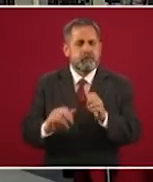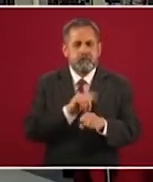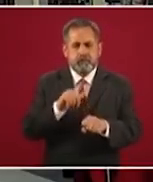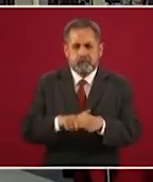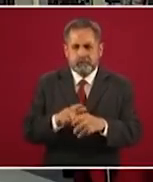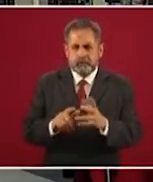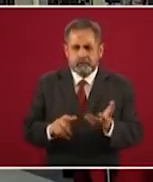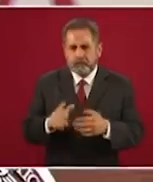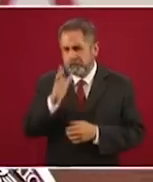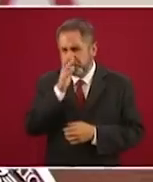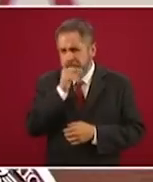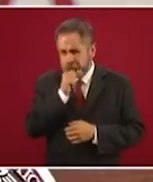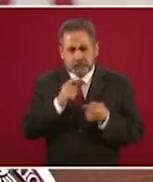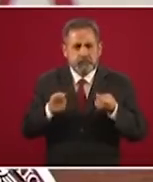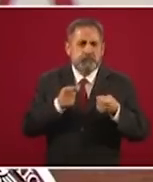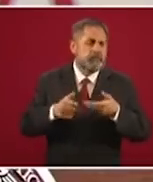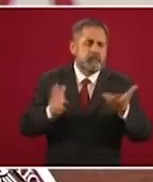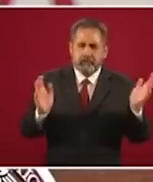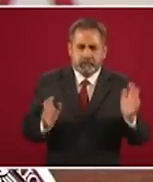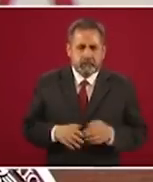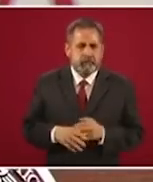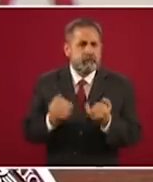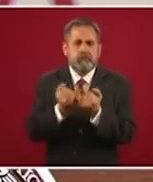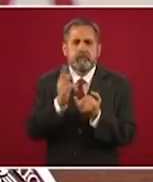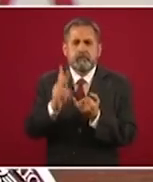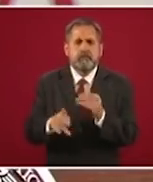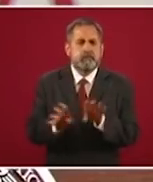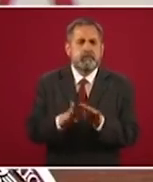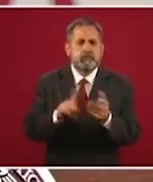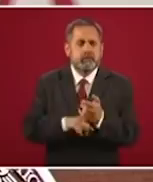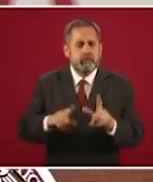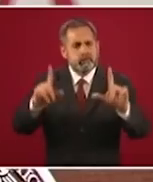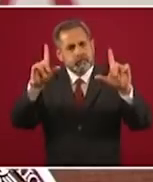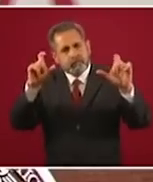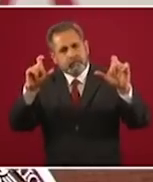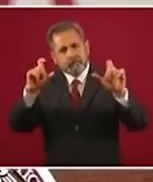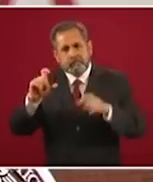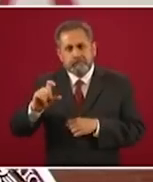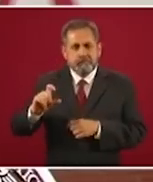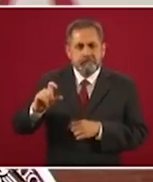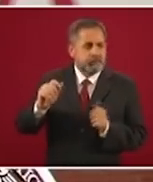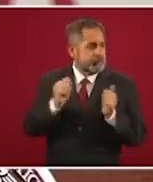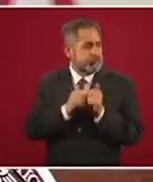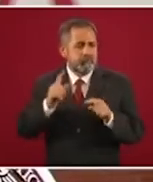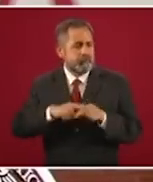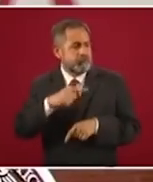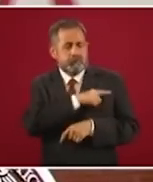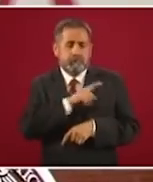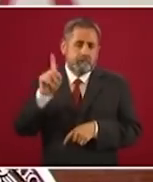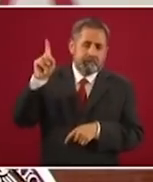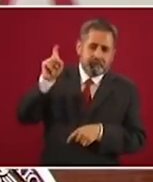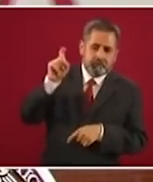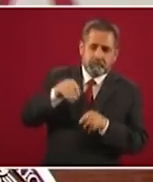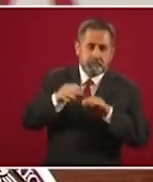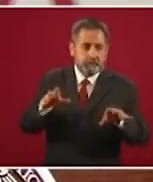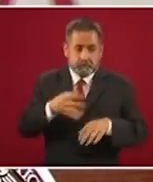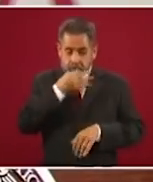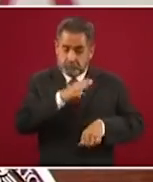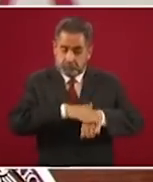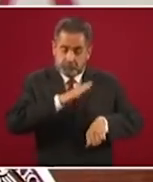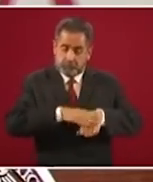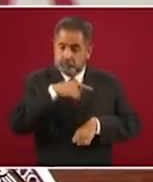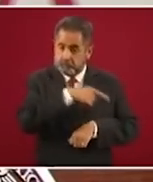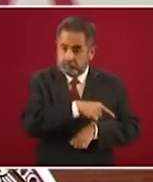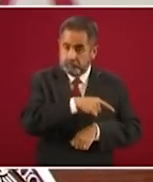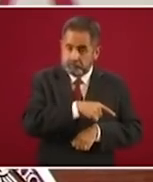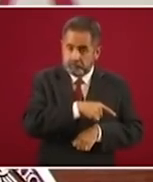no podríamos tener control. O sea, es como cuando yo me tomo una foto con alguien, ni modo que le pida yo, a